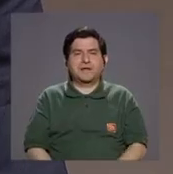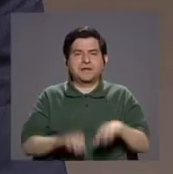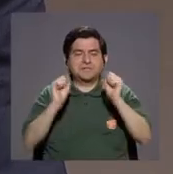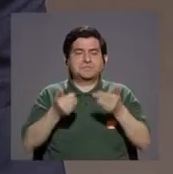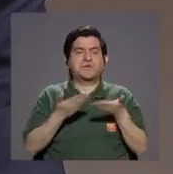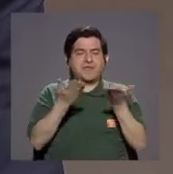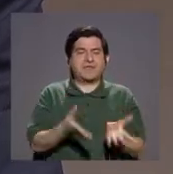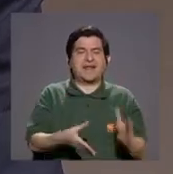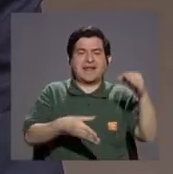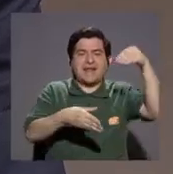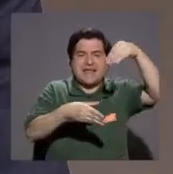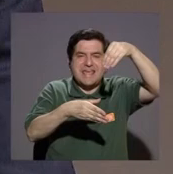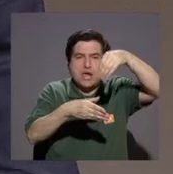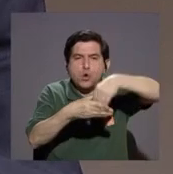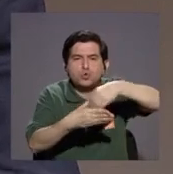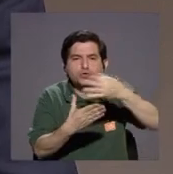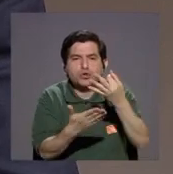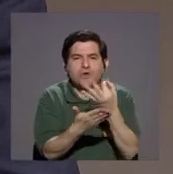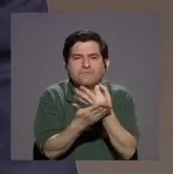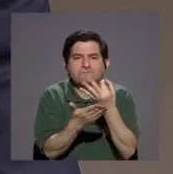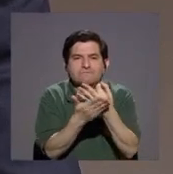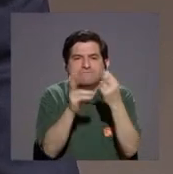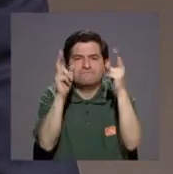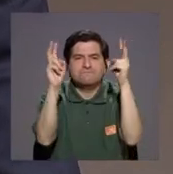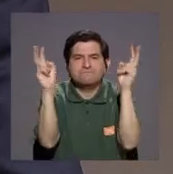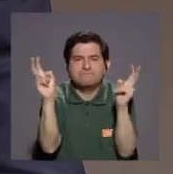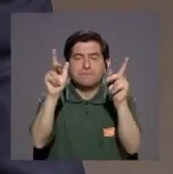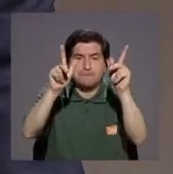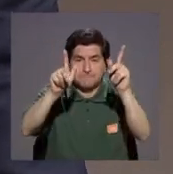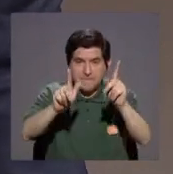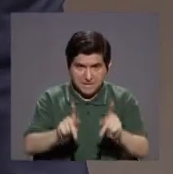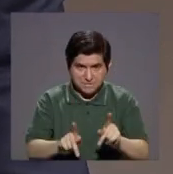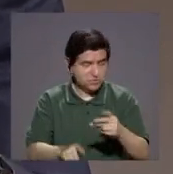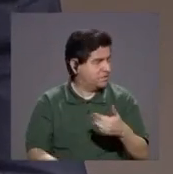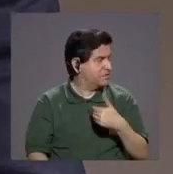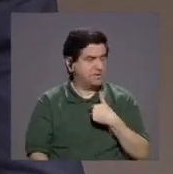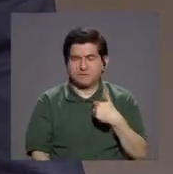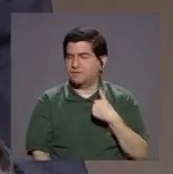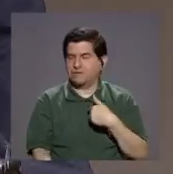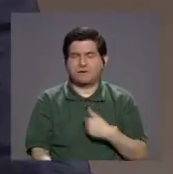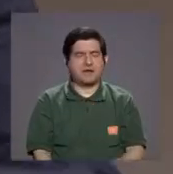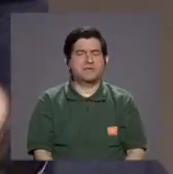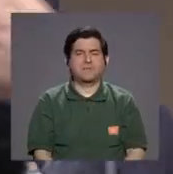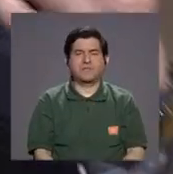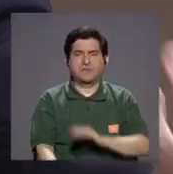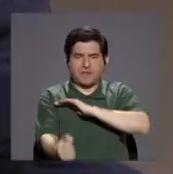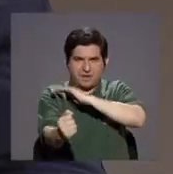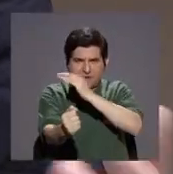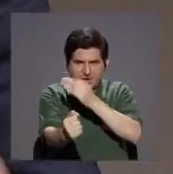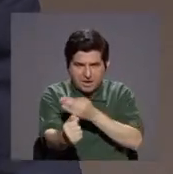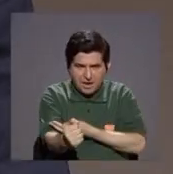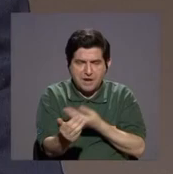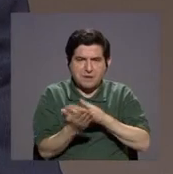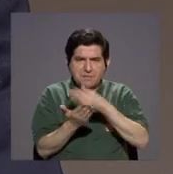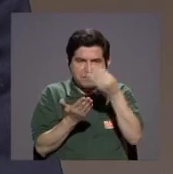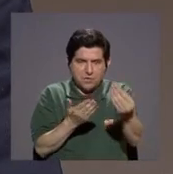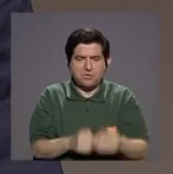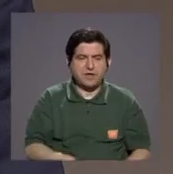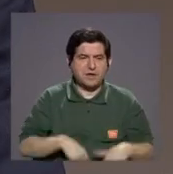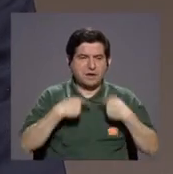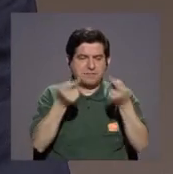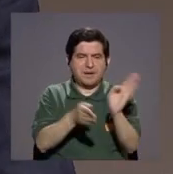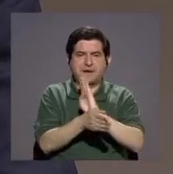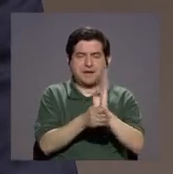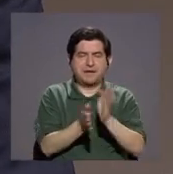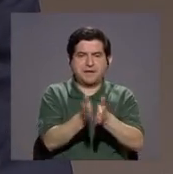inclusión financiera a personas que no tienen el poder adquisitivo para ir a un banco a solicitar un